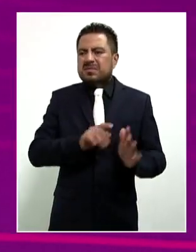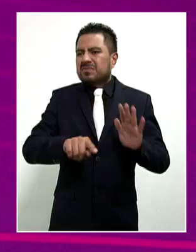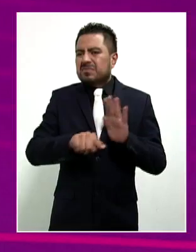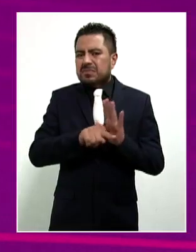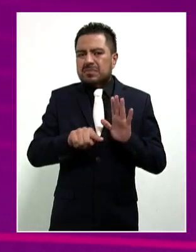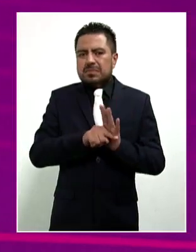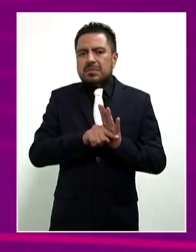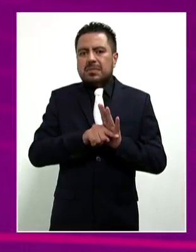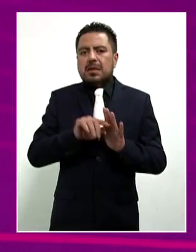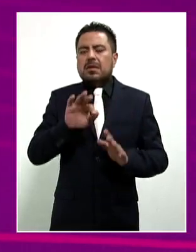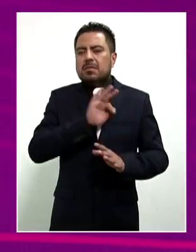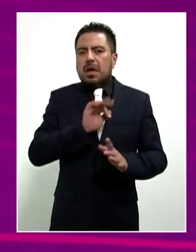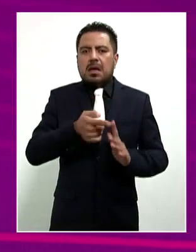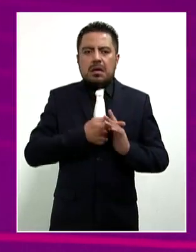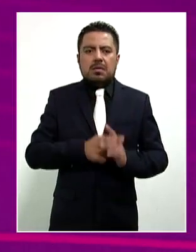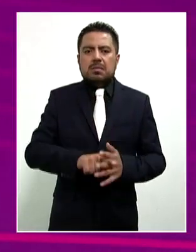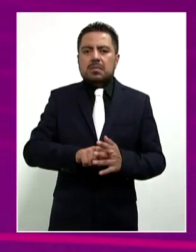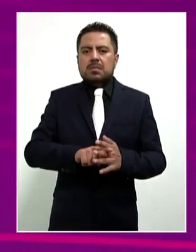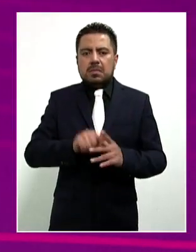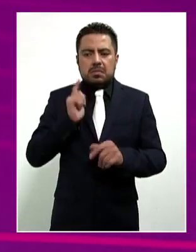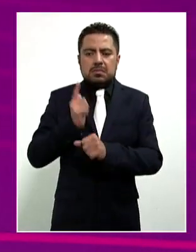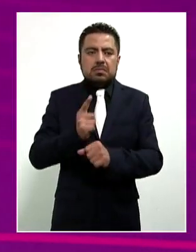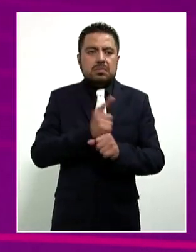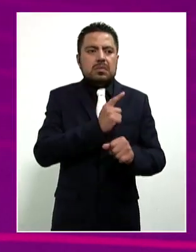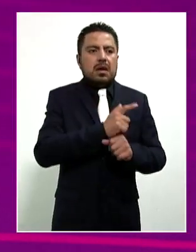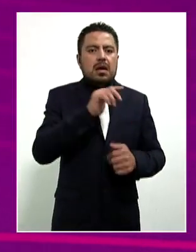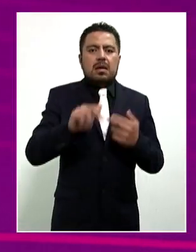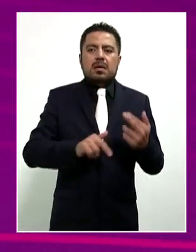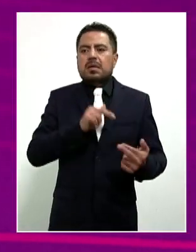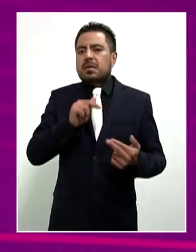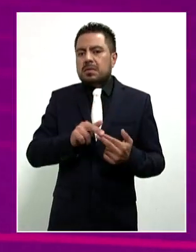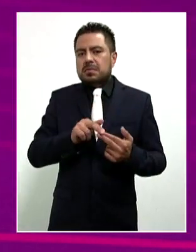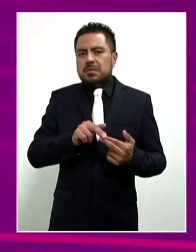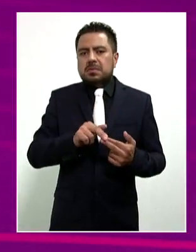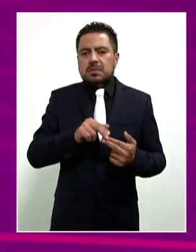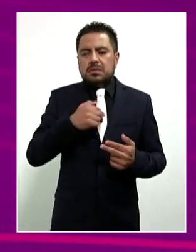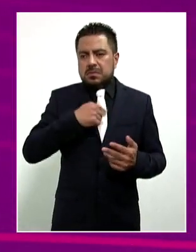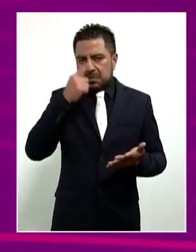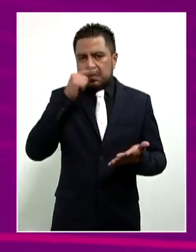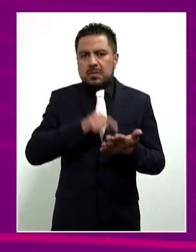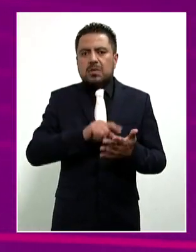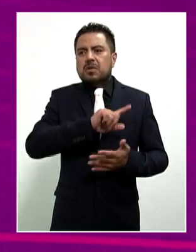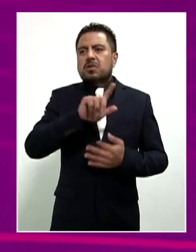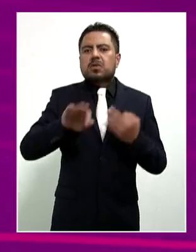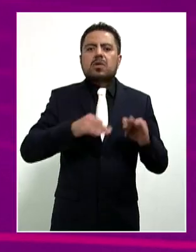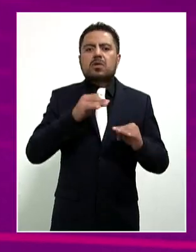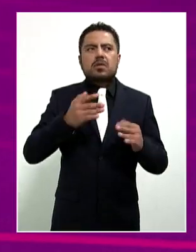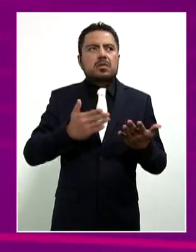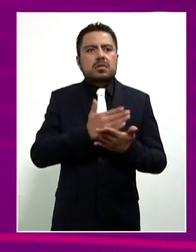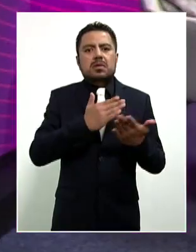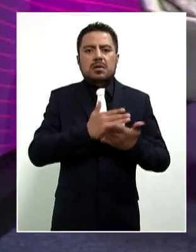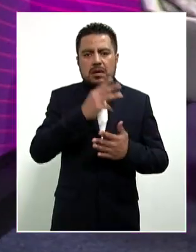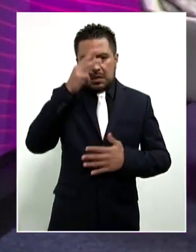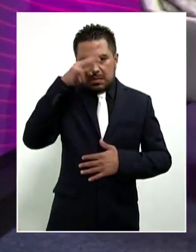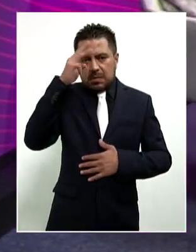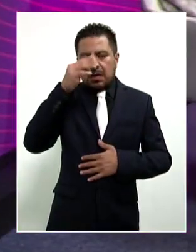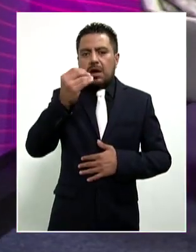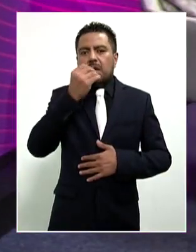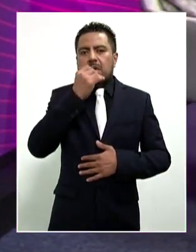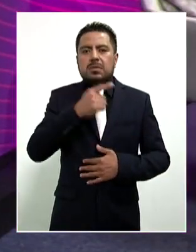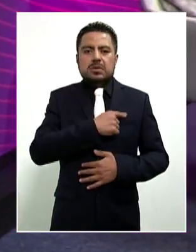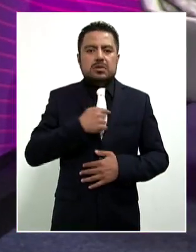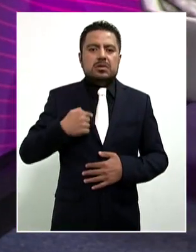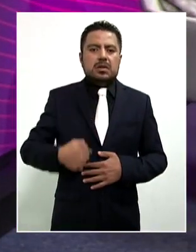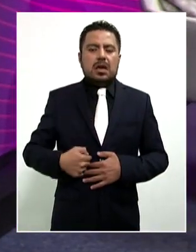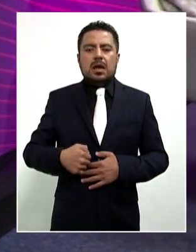negativos y que se pueda empezar a ver las potencialidades de cada región. Digo, yo creo que todos hemos ido en Mexicali a comer buenísima comida china. O